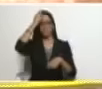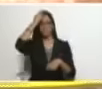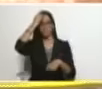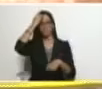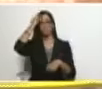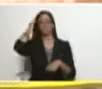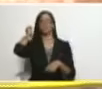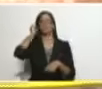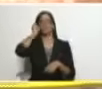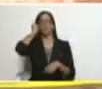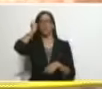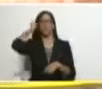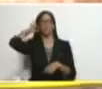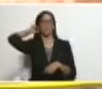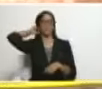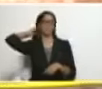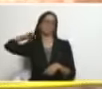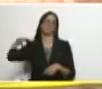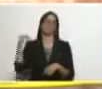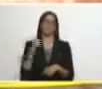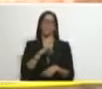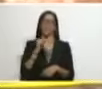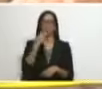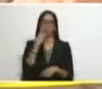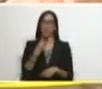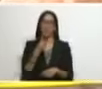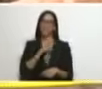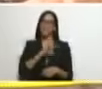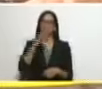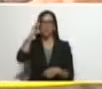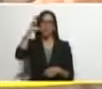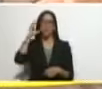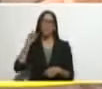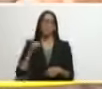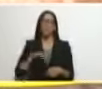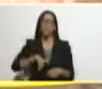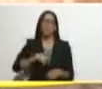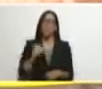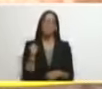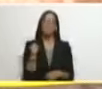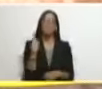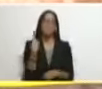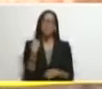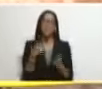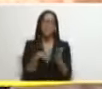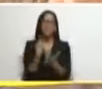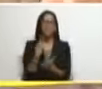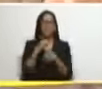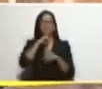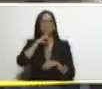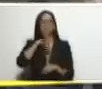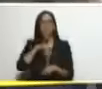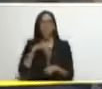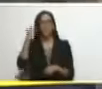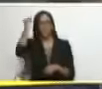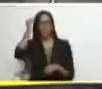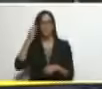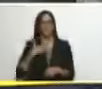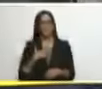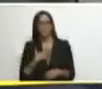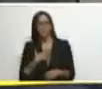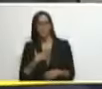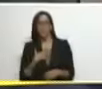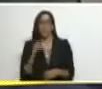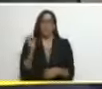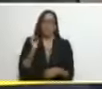Ah, no lo veía. Señor canciller, ¿podría ser la primera vez en la historia del mundo? Creo yo. O por